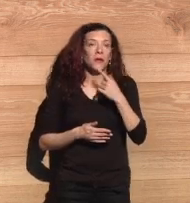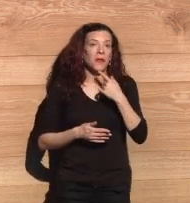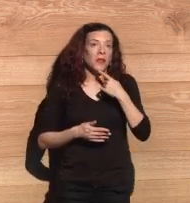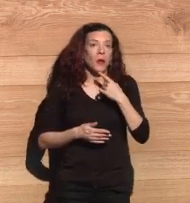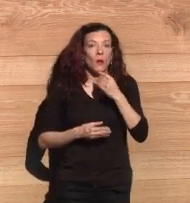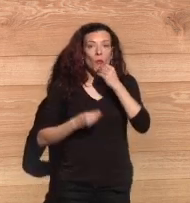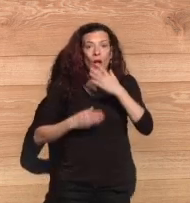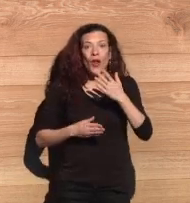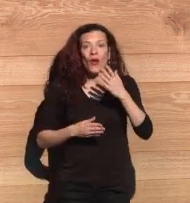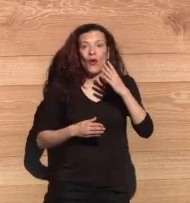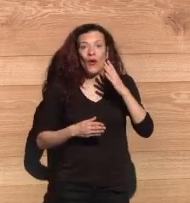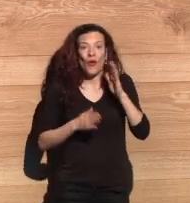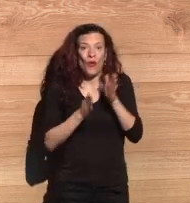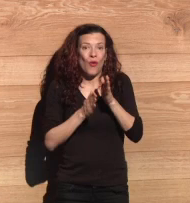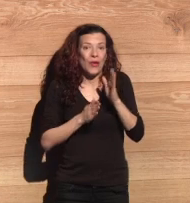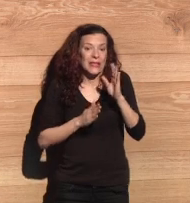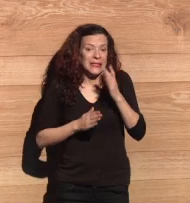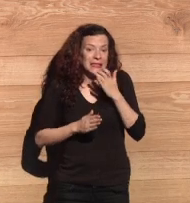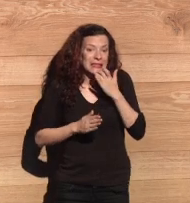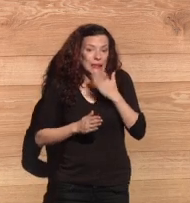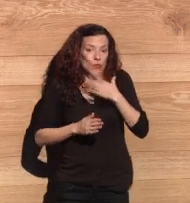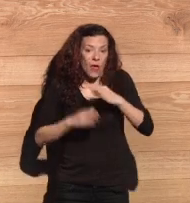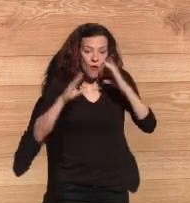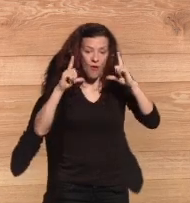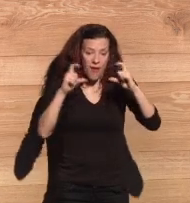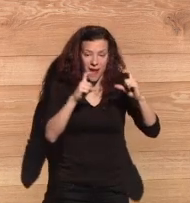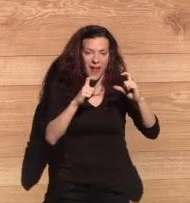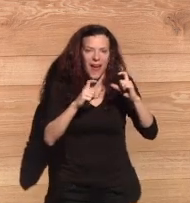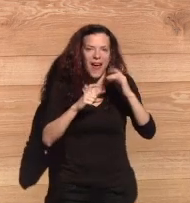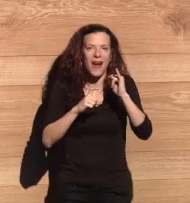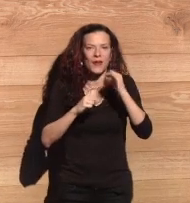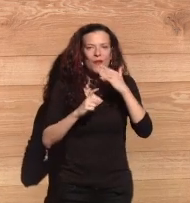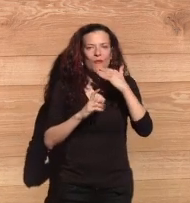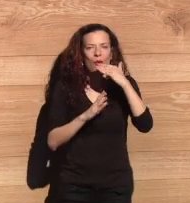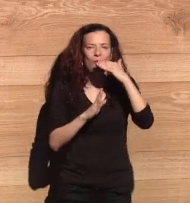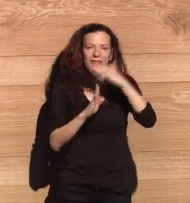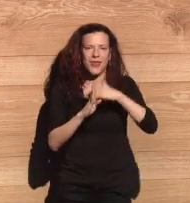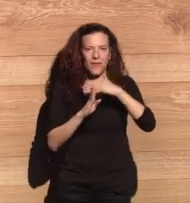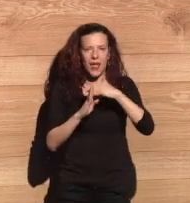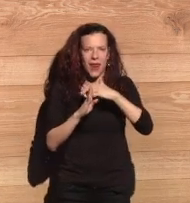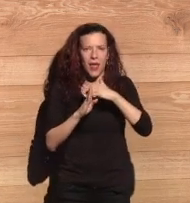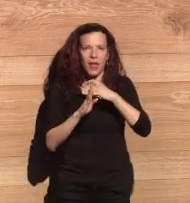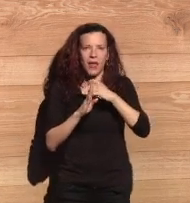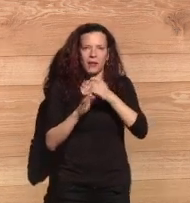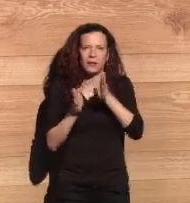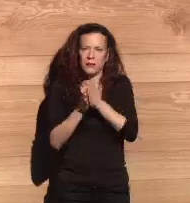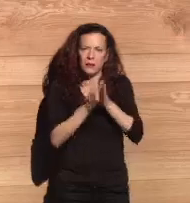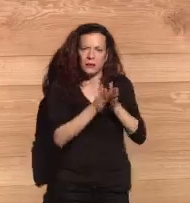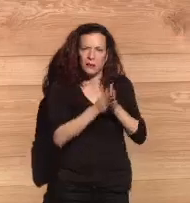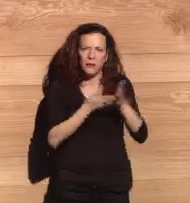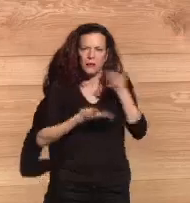bueno, sí lo puedo hacer, ¿no? También fue como en varios niveles, una cobertura que me marcó